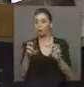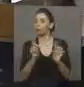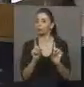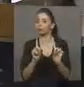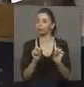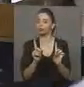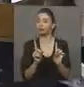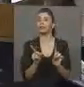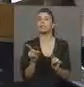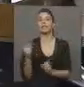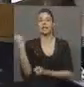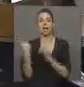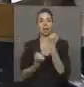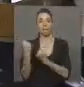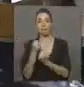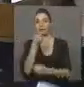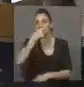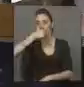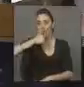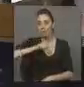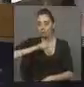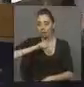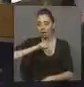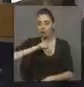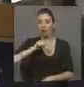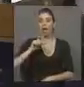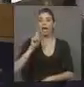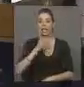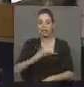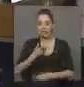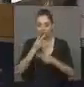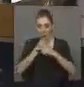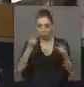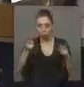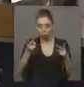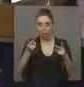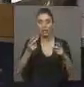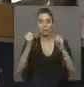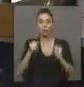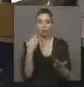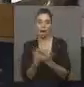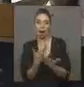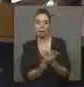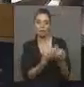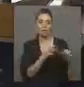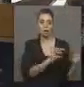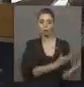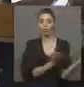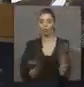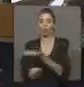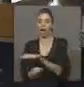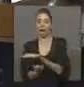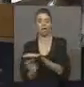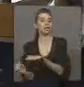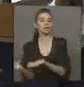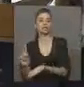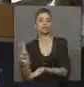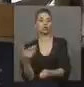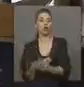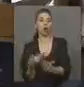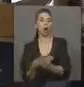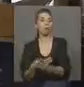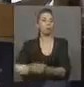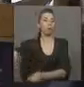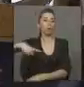Y yo creo que el sector privado tiene que mostrar que es capaz de aprovechar las ocasiones que se le dan. Si ello no ocurre, señor